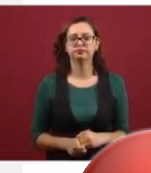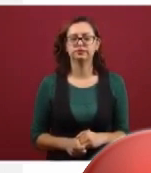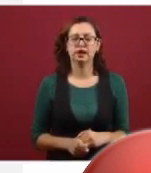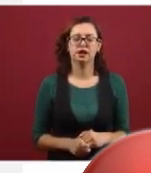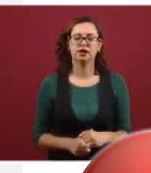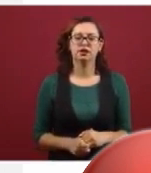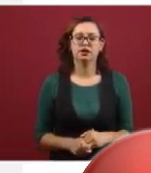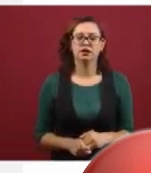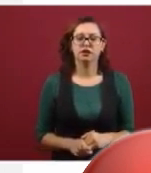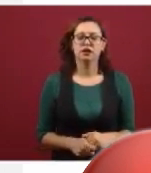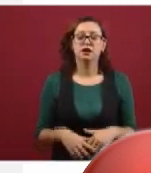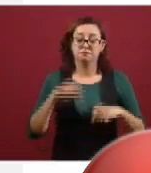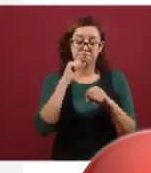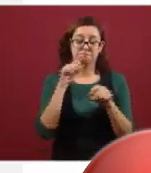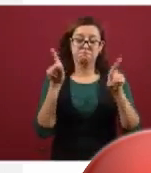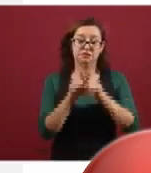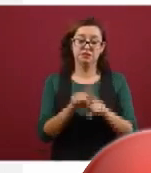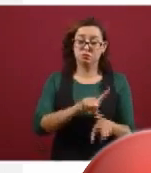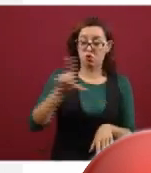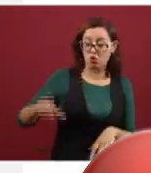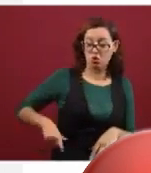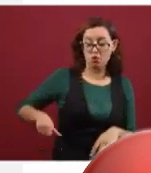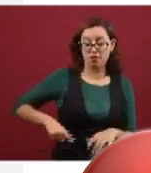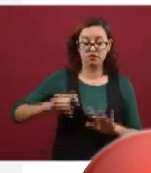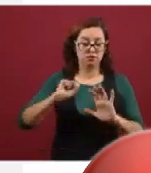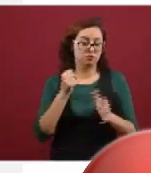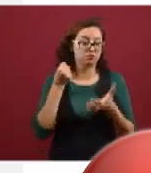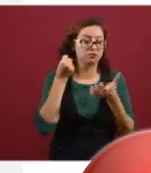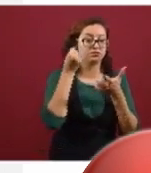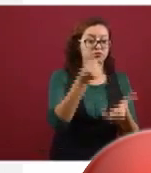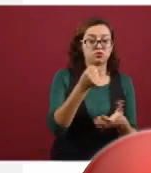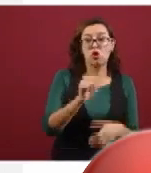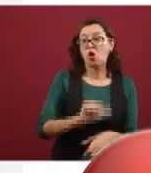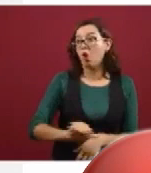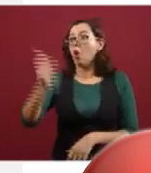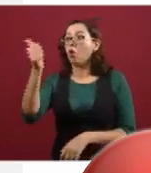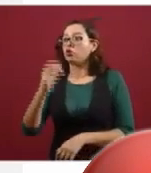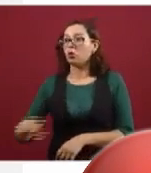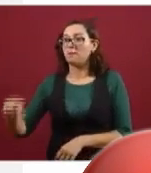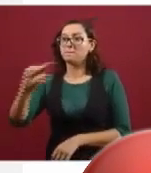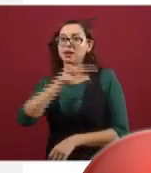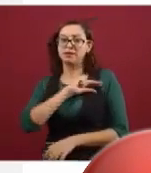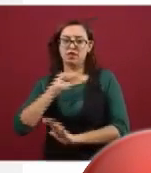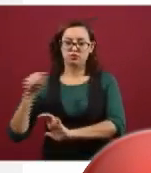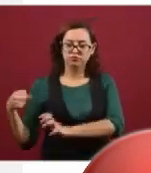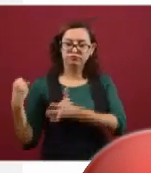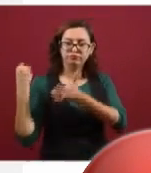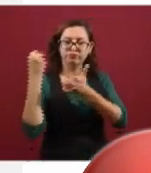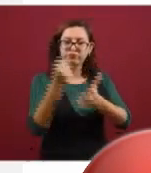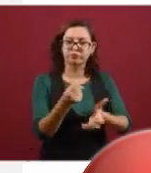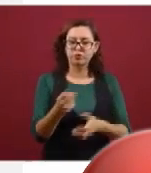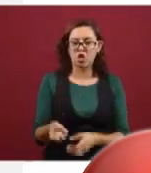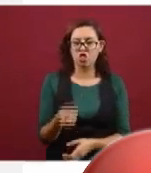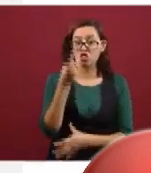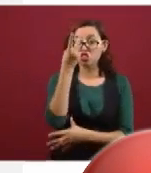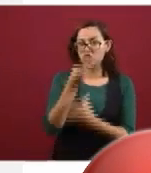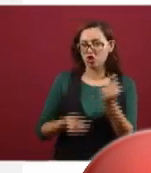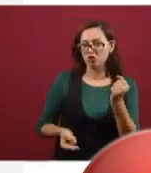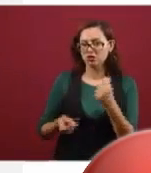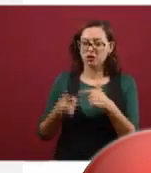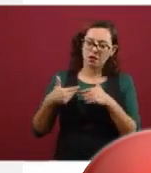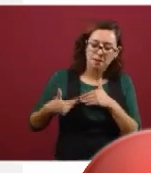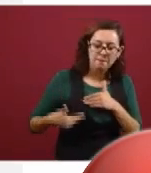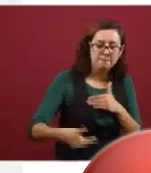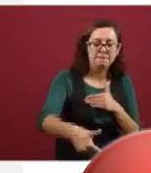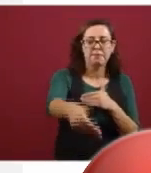se complemente con la inversión privada a través de contratos de servicios de largo plazo para